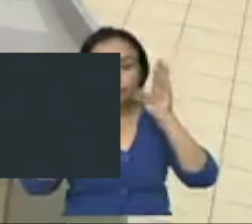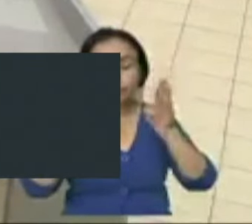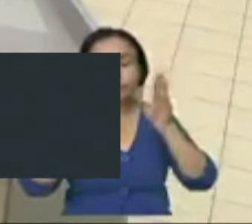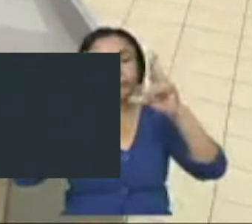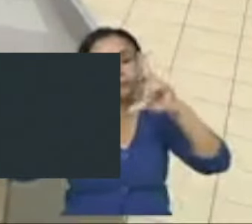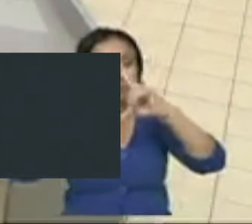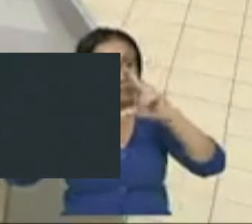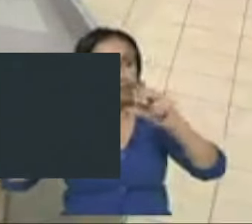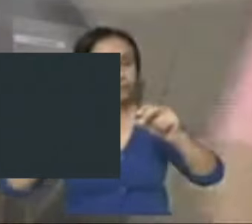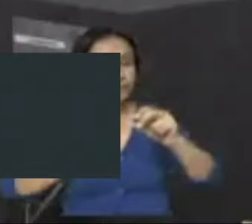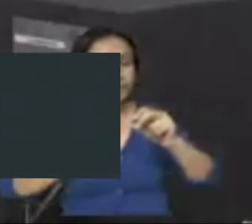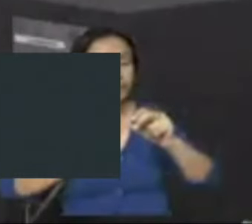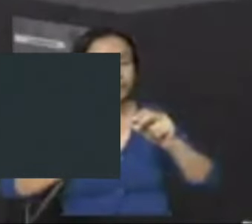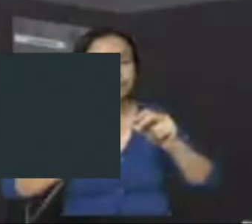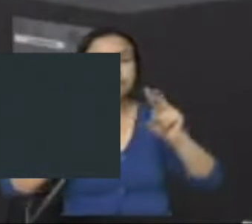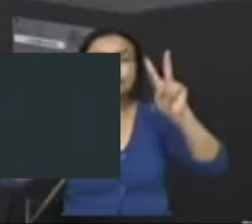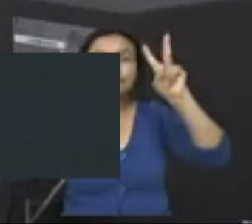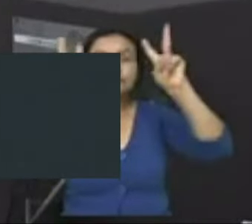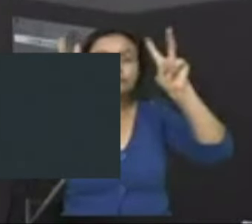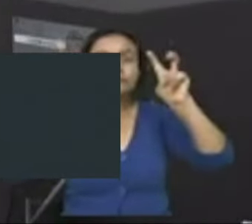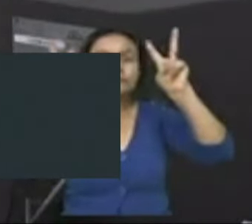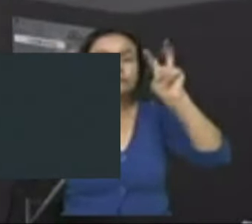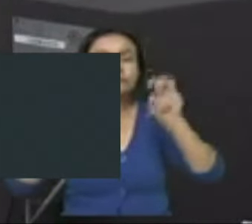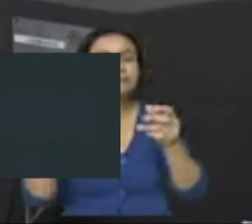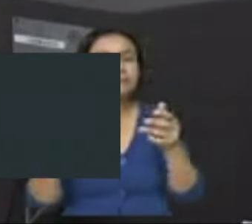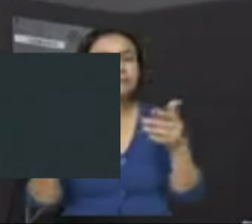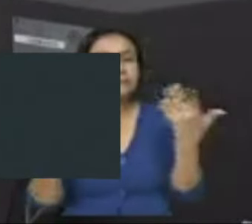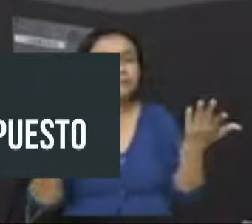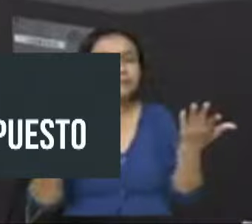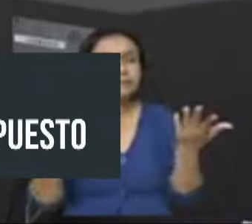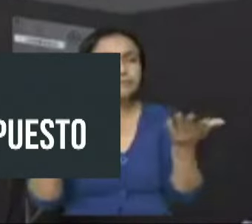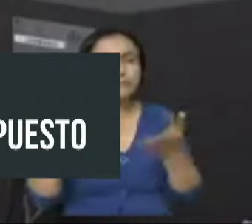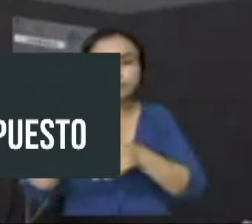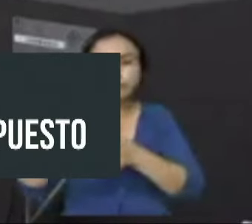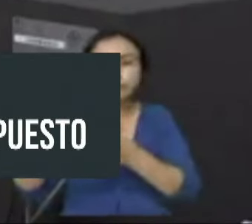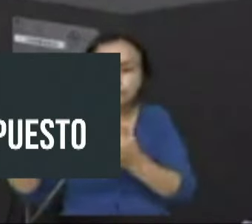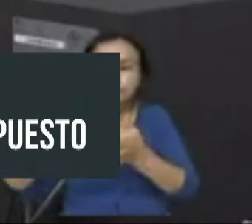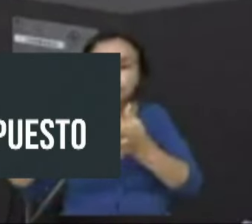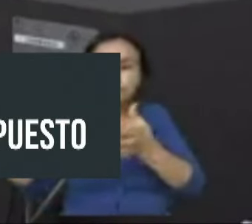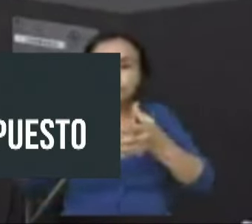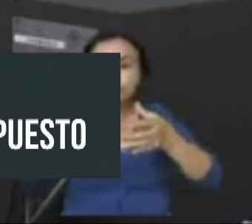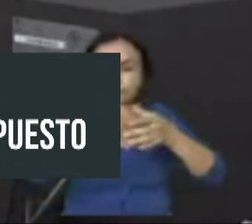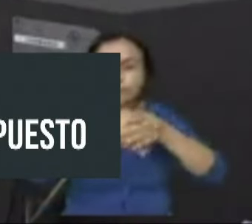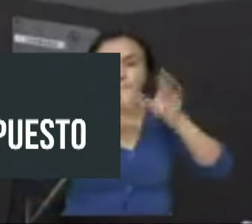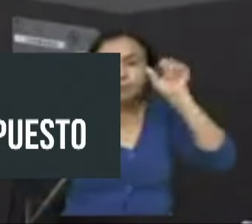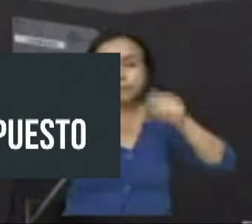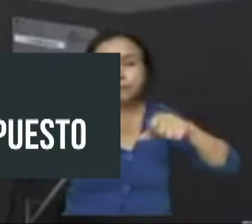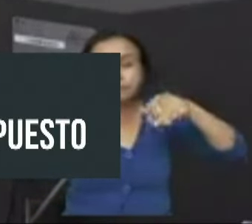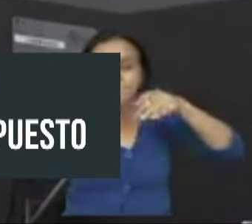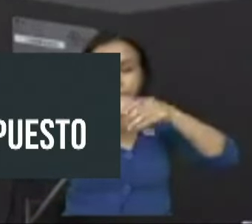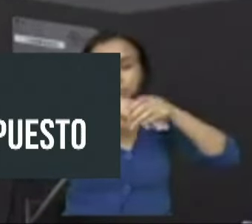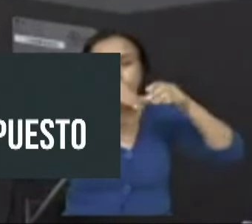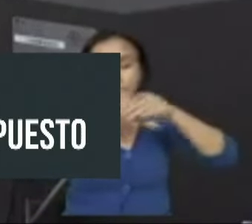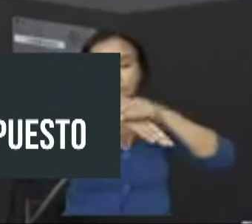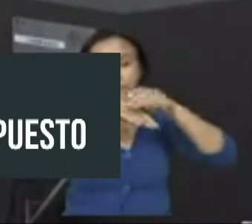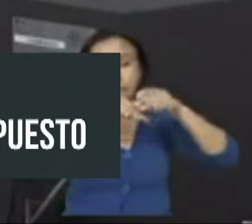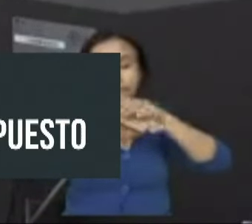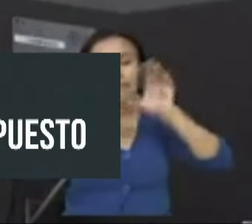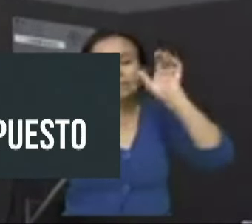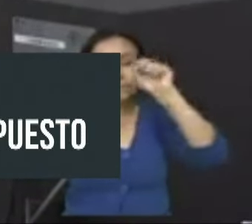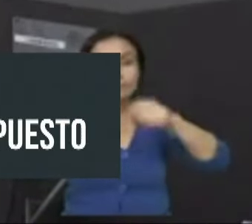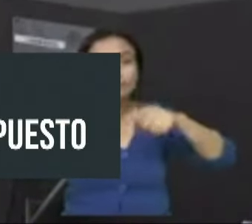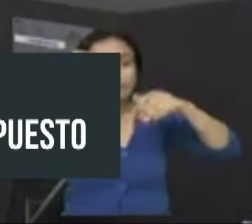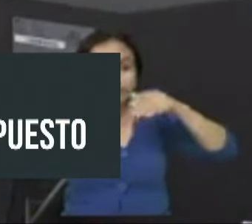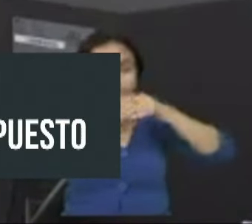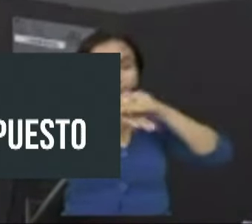de Nicaragua en cuanto a acopio, a tener la capacidad de guardar, la capacidad